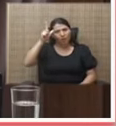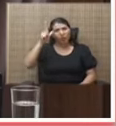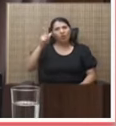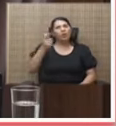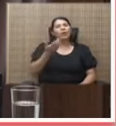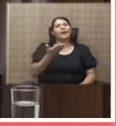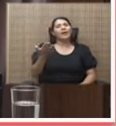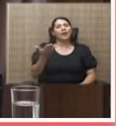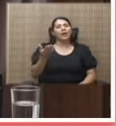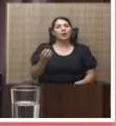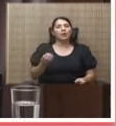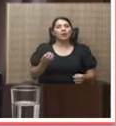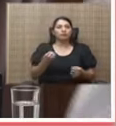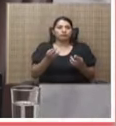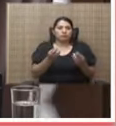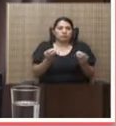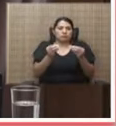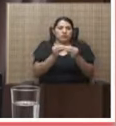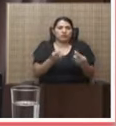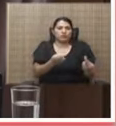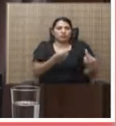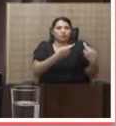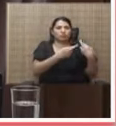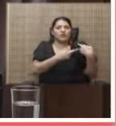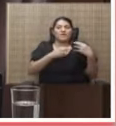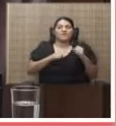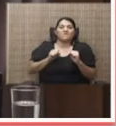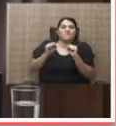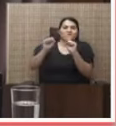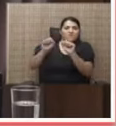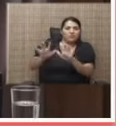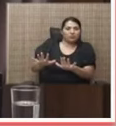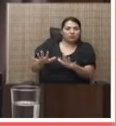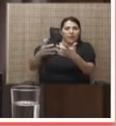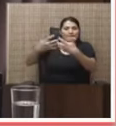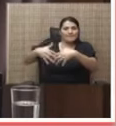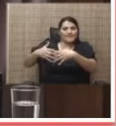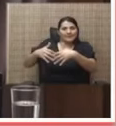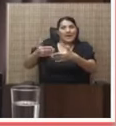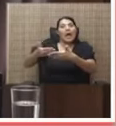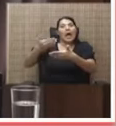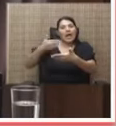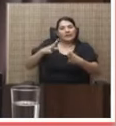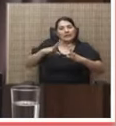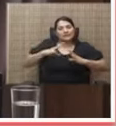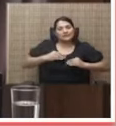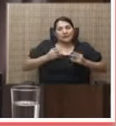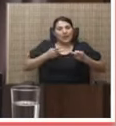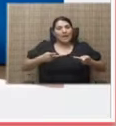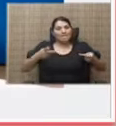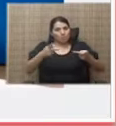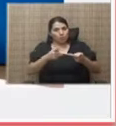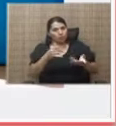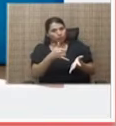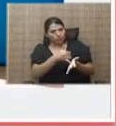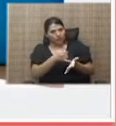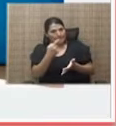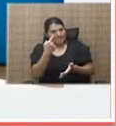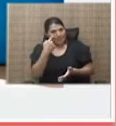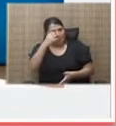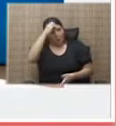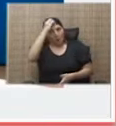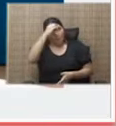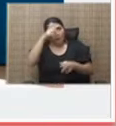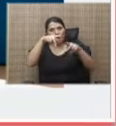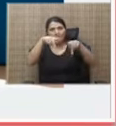sociedades antes de ocupar un cargo tan delicado veamos lo que opinan algunos especialistas